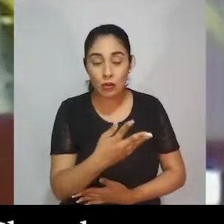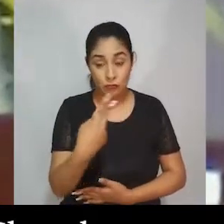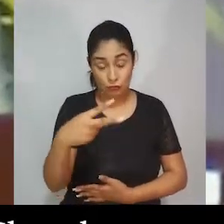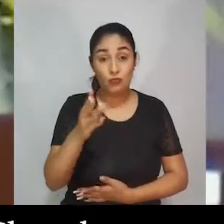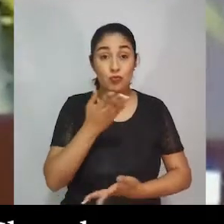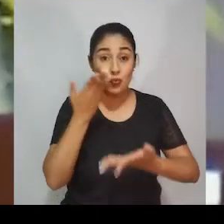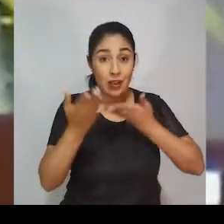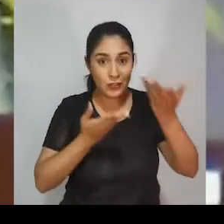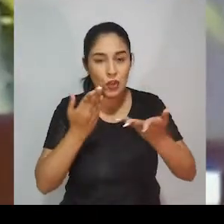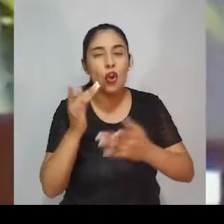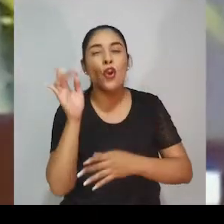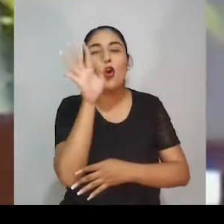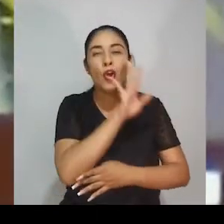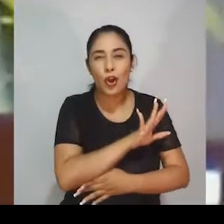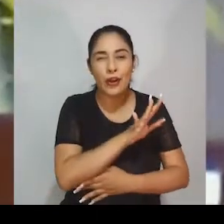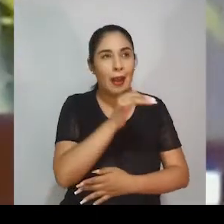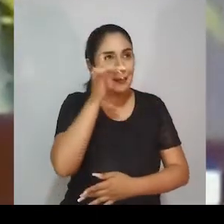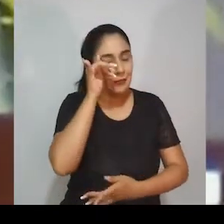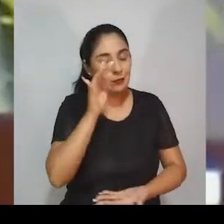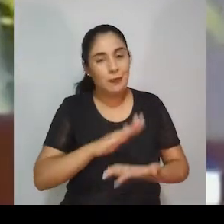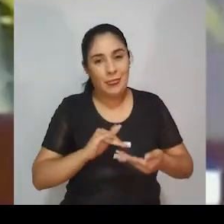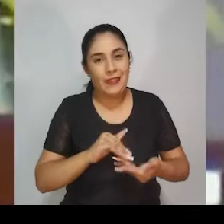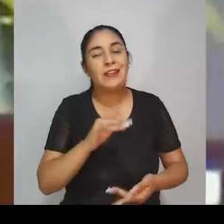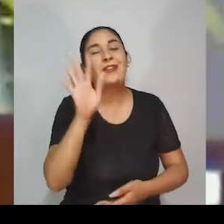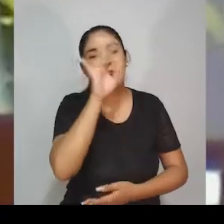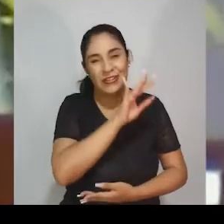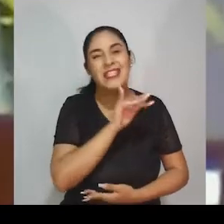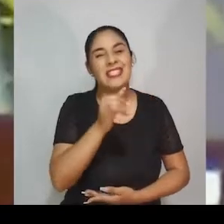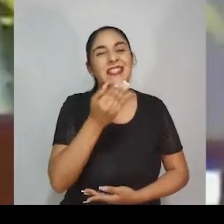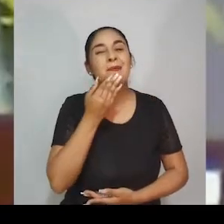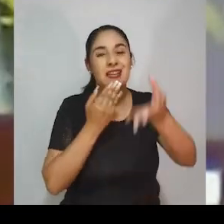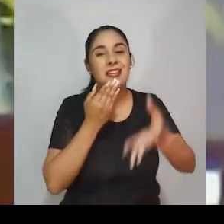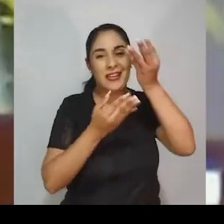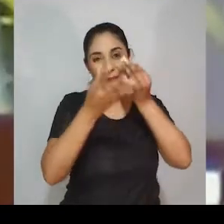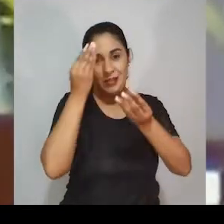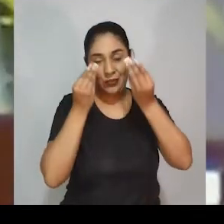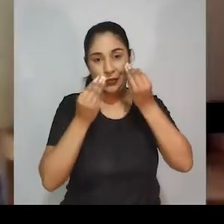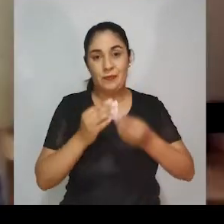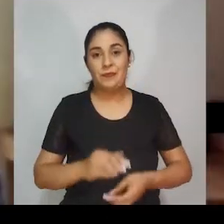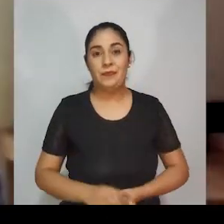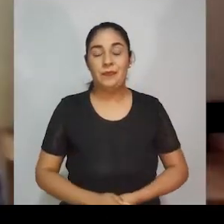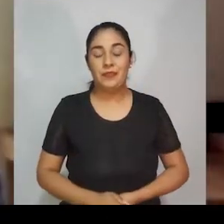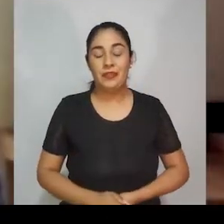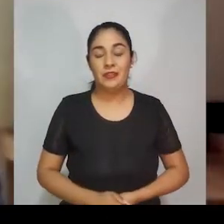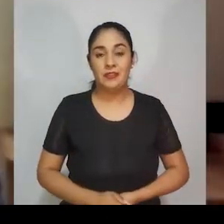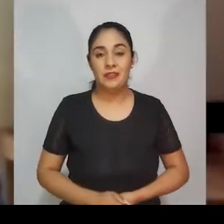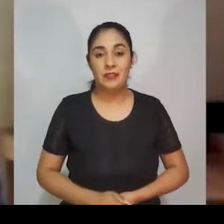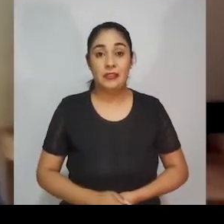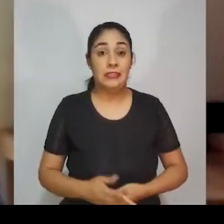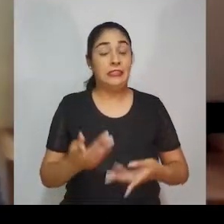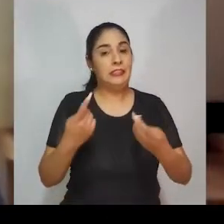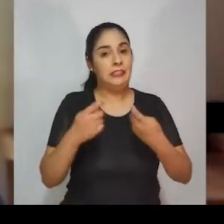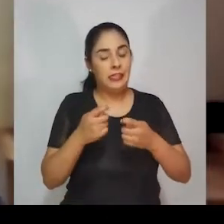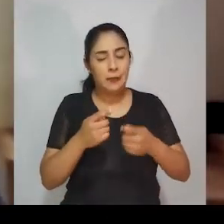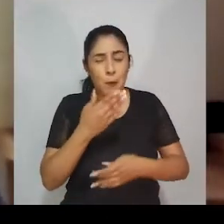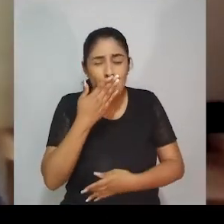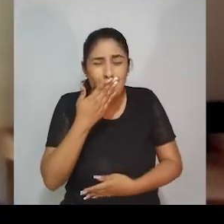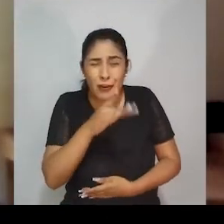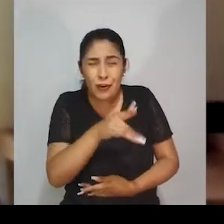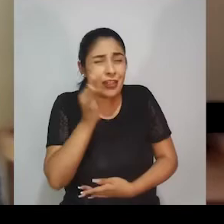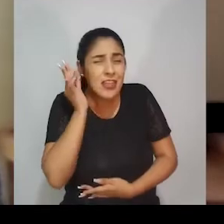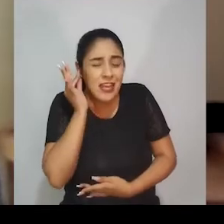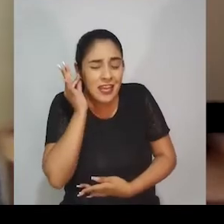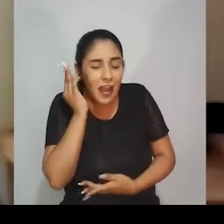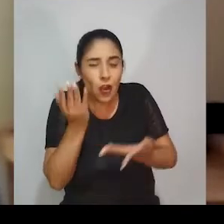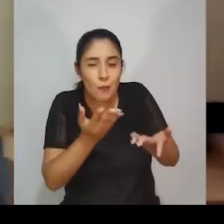canción del perro Chocolo, los colores, disculpe. Se los aprendió así también. Tratamos de que sacar lo mejor de ella a